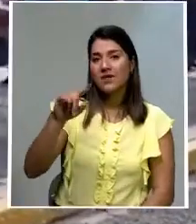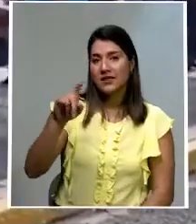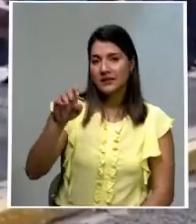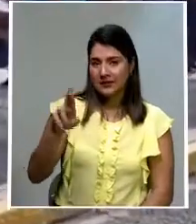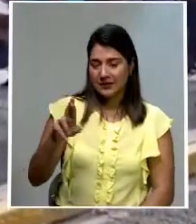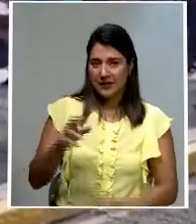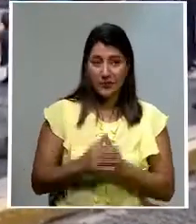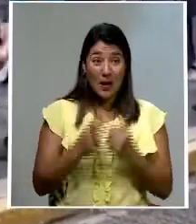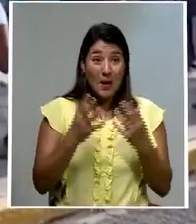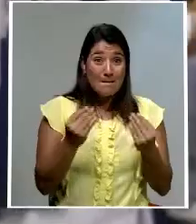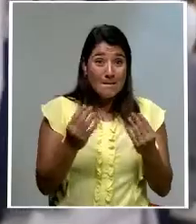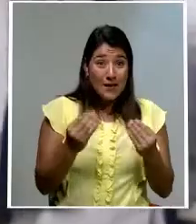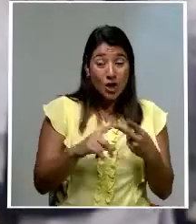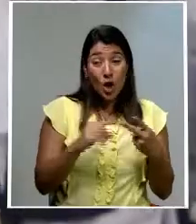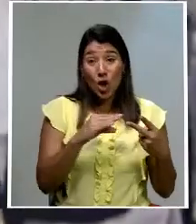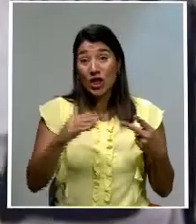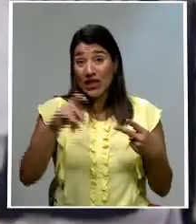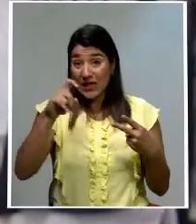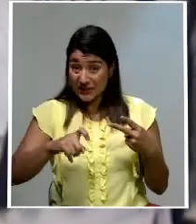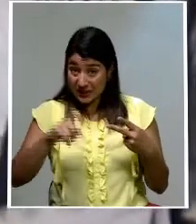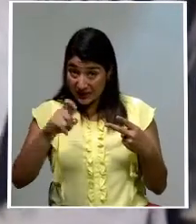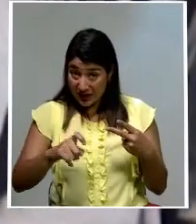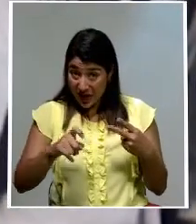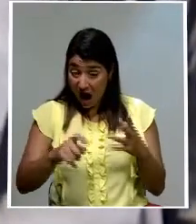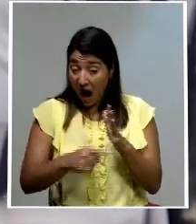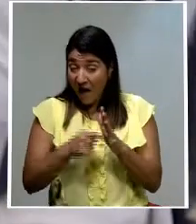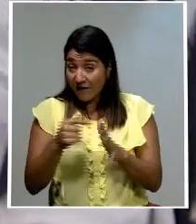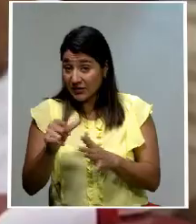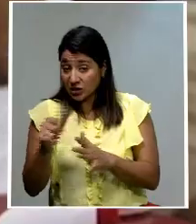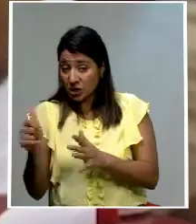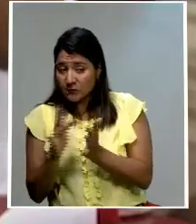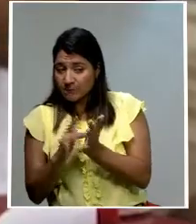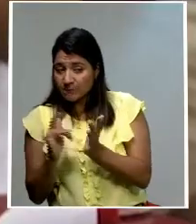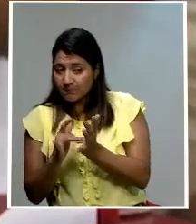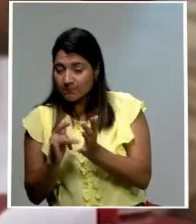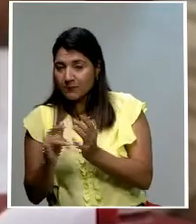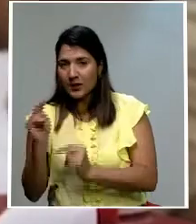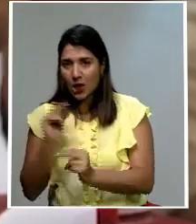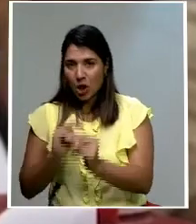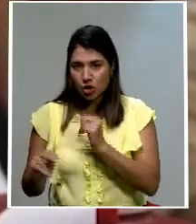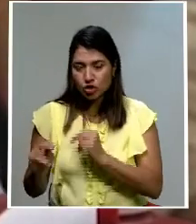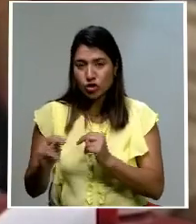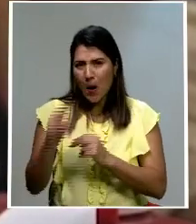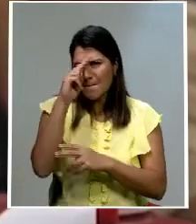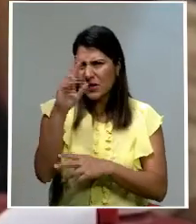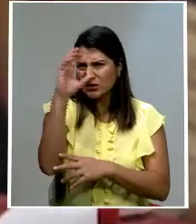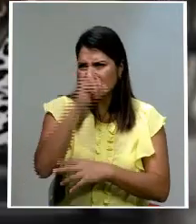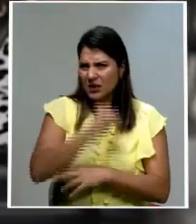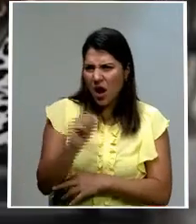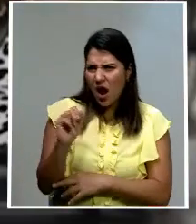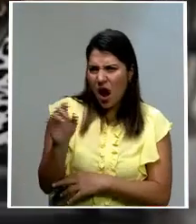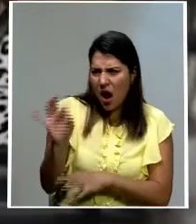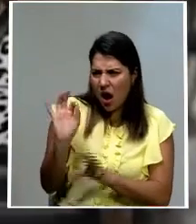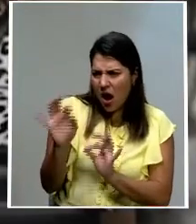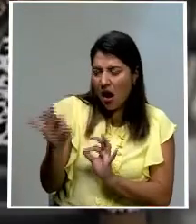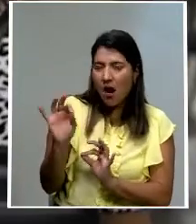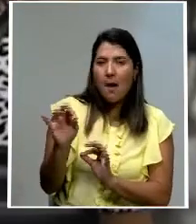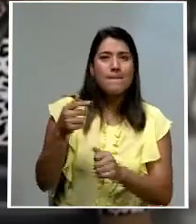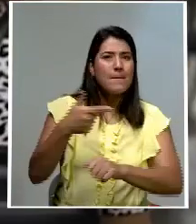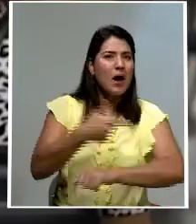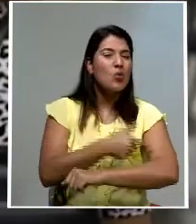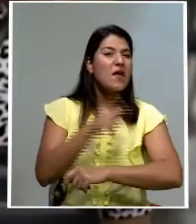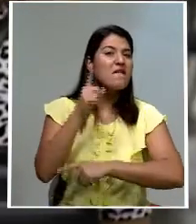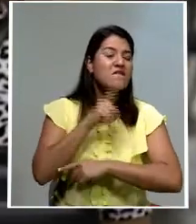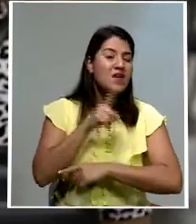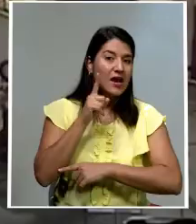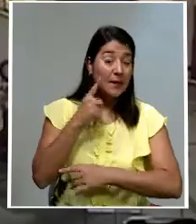El miedo y la necesidad de unos es el negocio de otros. México ha confirmado que se han descubierto vacunas contra la COVID falsas a la venta en el